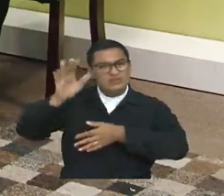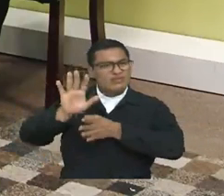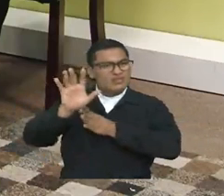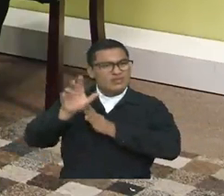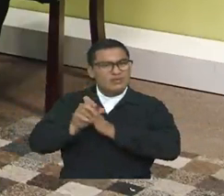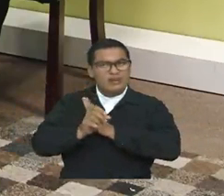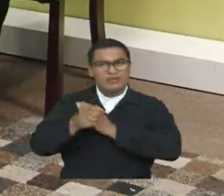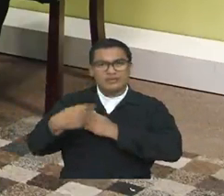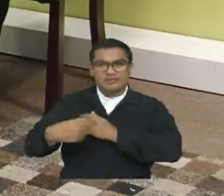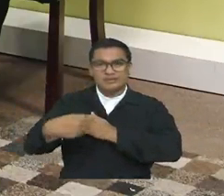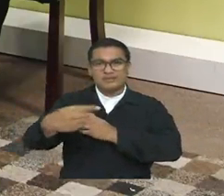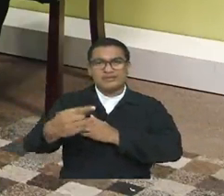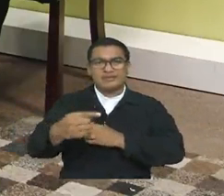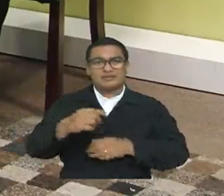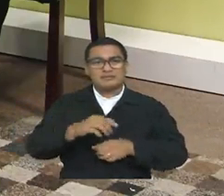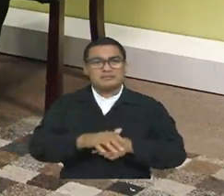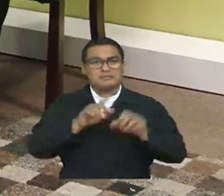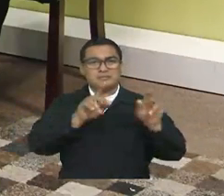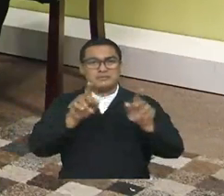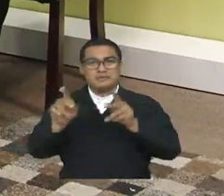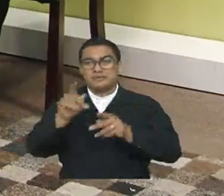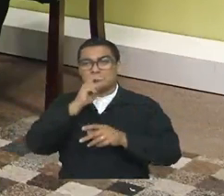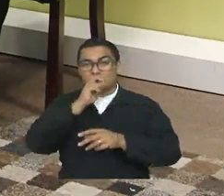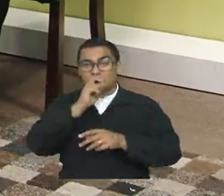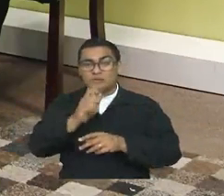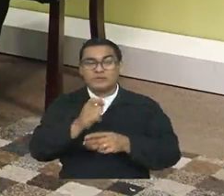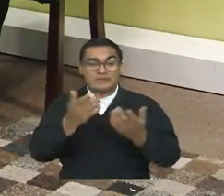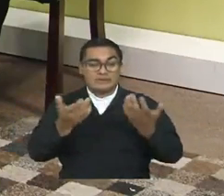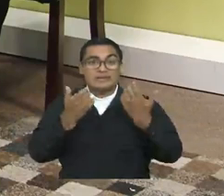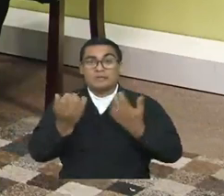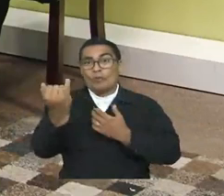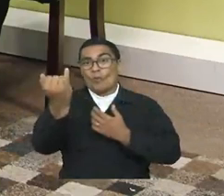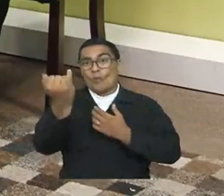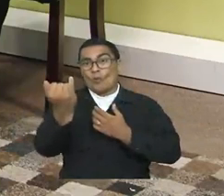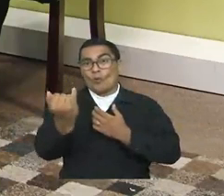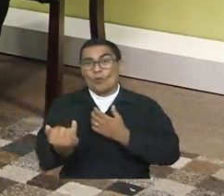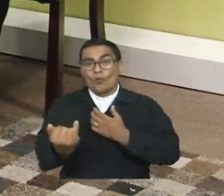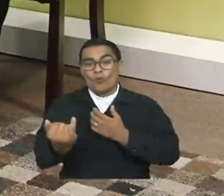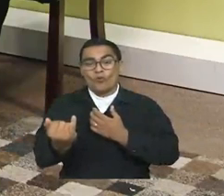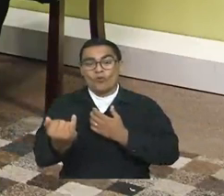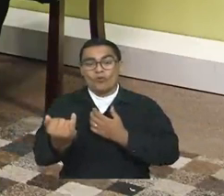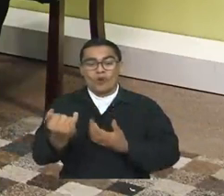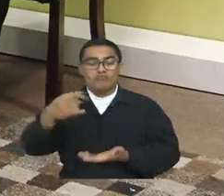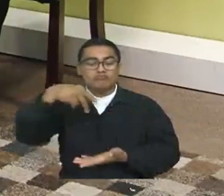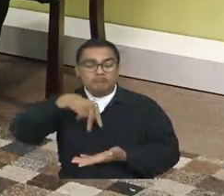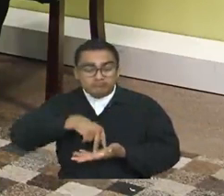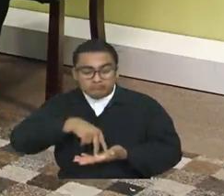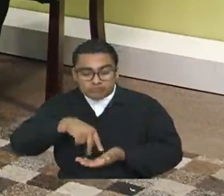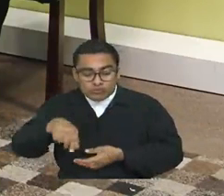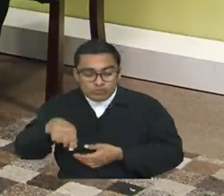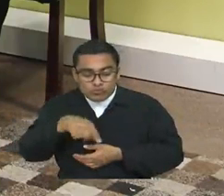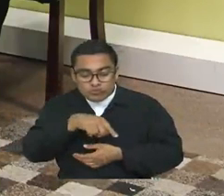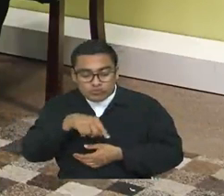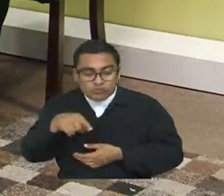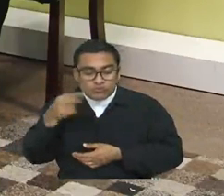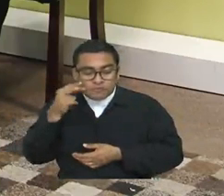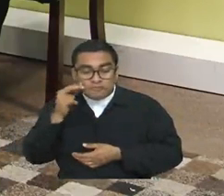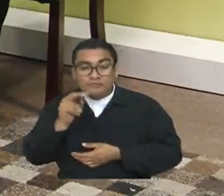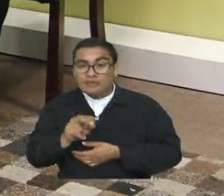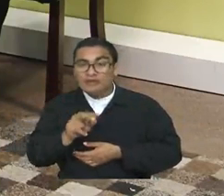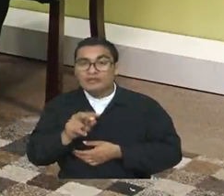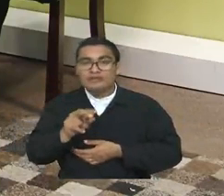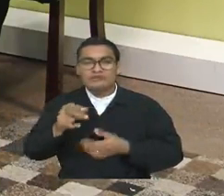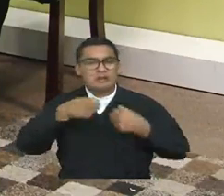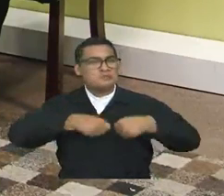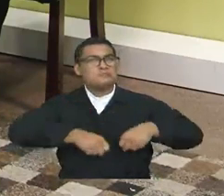de su peso. Diario, a veces diario, de por allá, van a la pesa, en los supermercados, en los centros comerciales hay